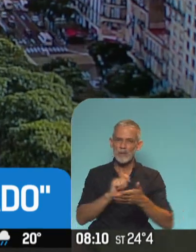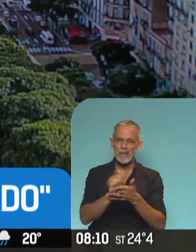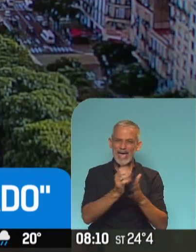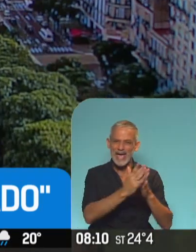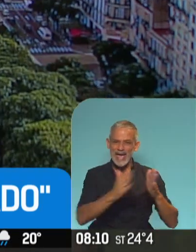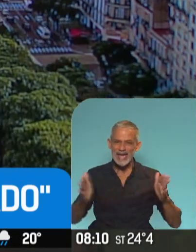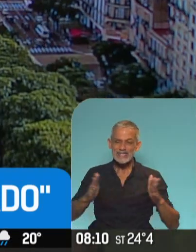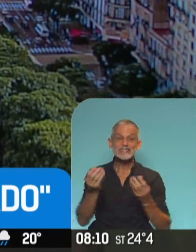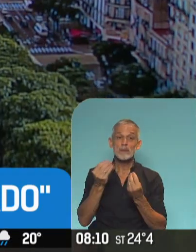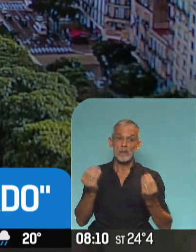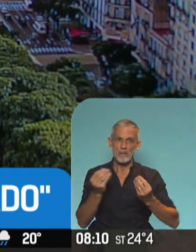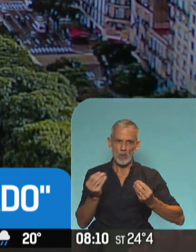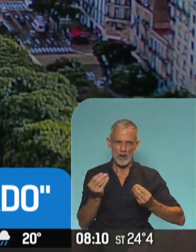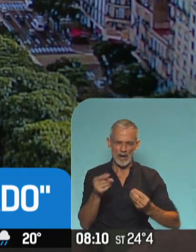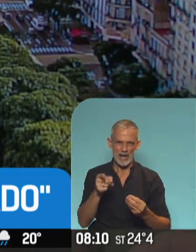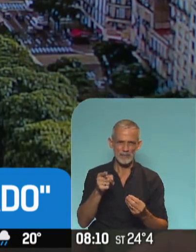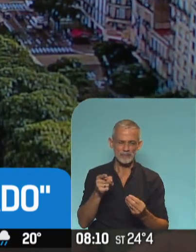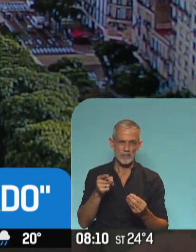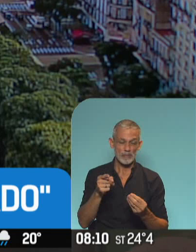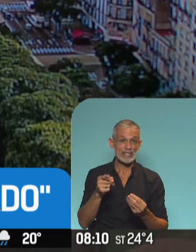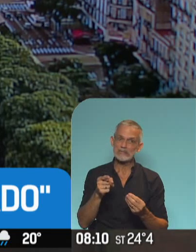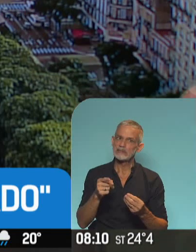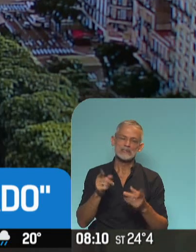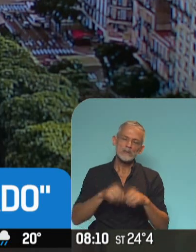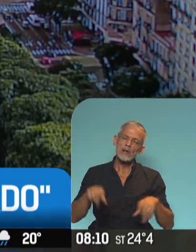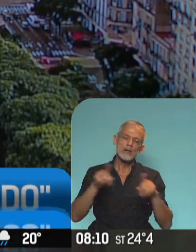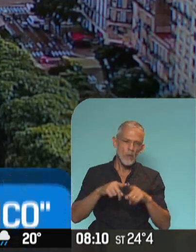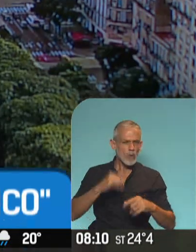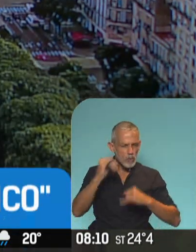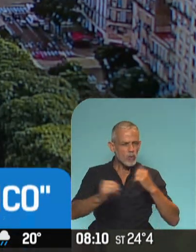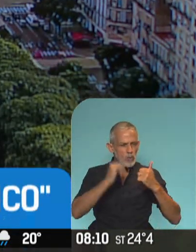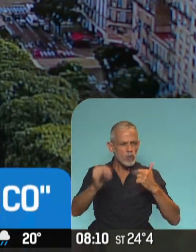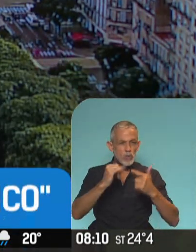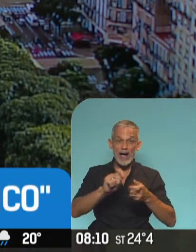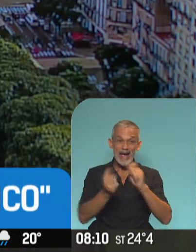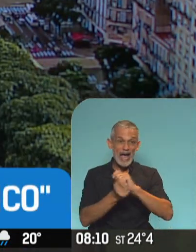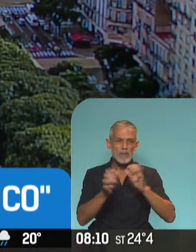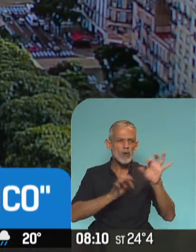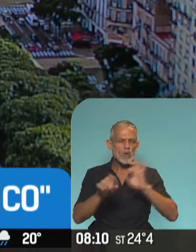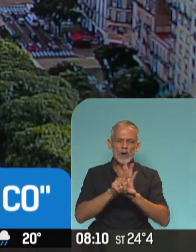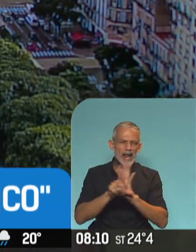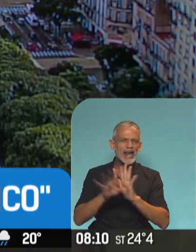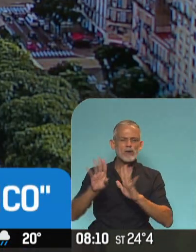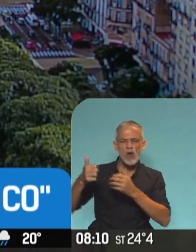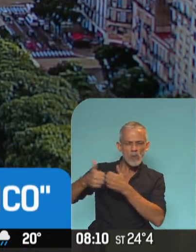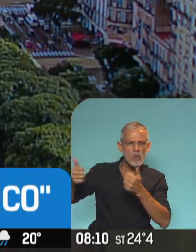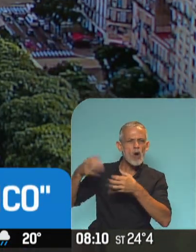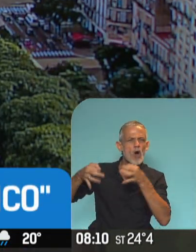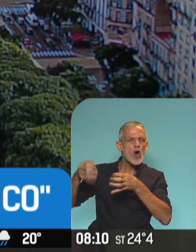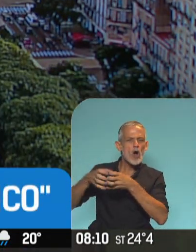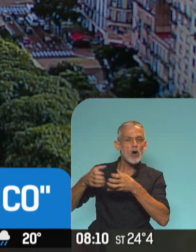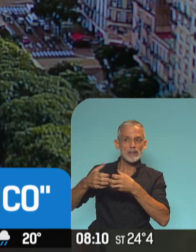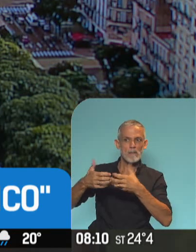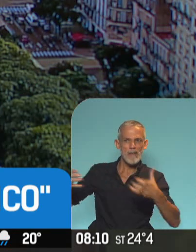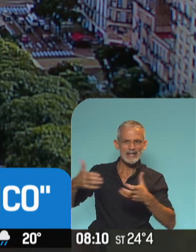porque lo que no se cansó justamente de señalar Alberto Fernández es que la reforma no se trata de ampliar miembros de la Corte, y sí,